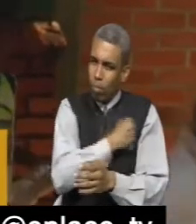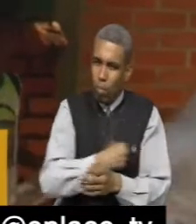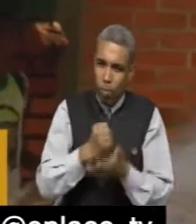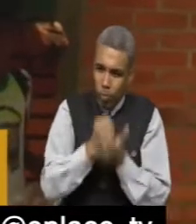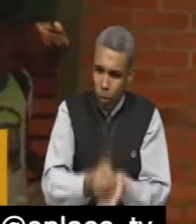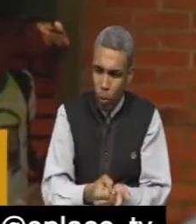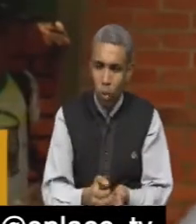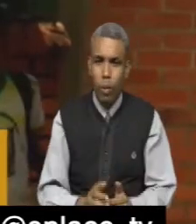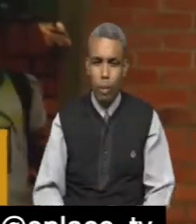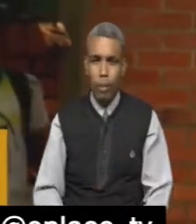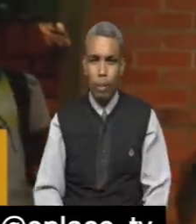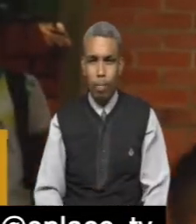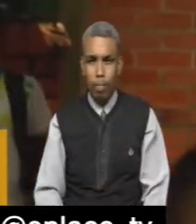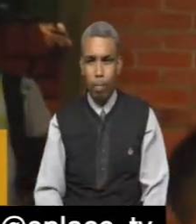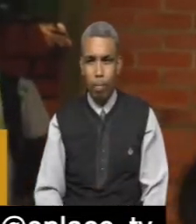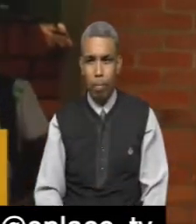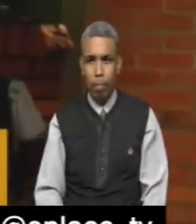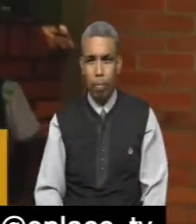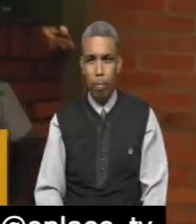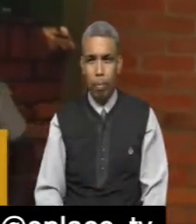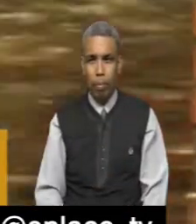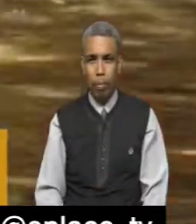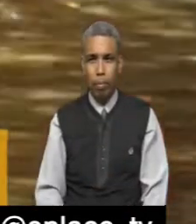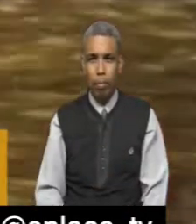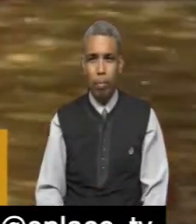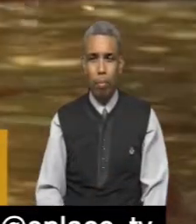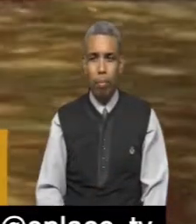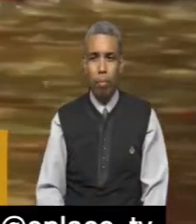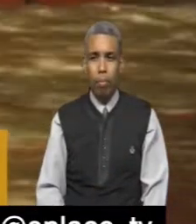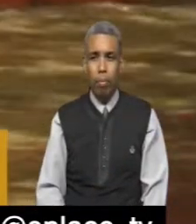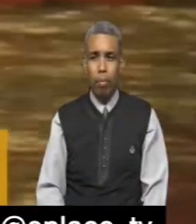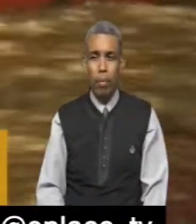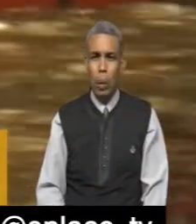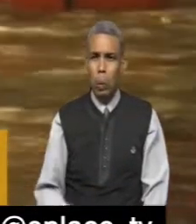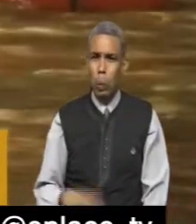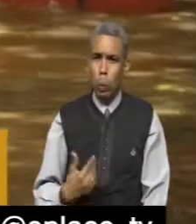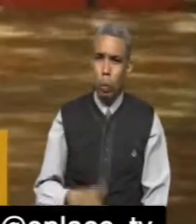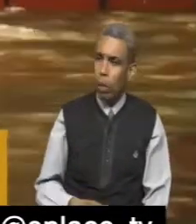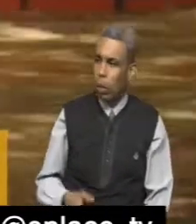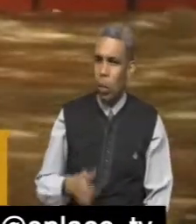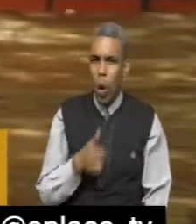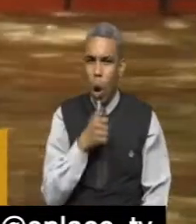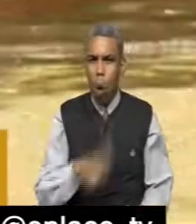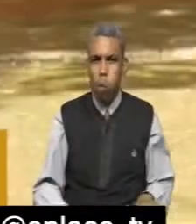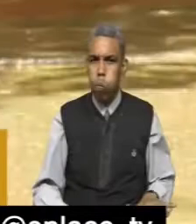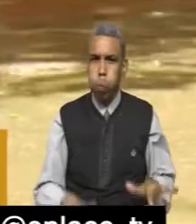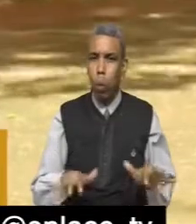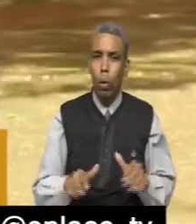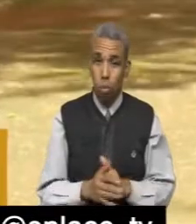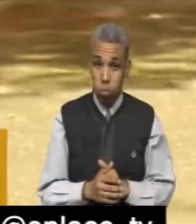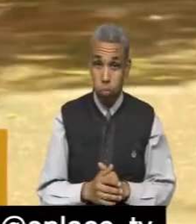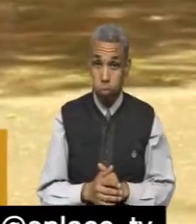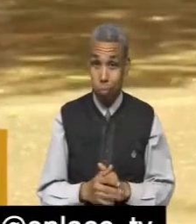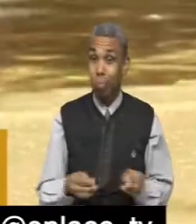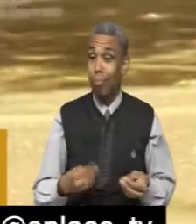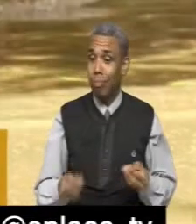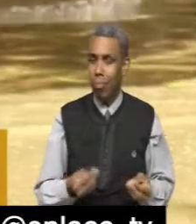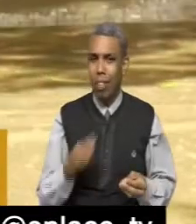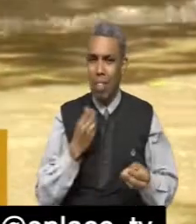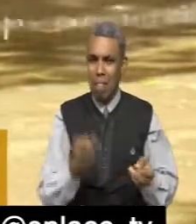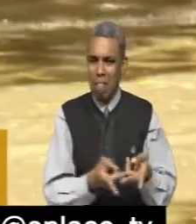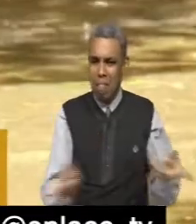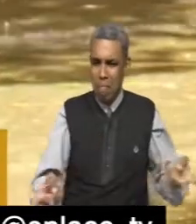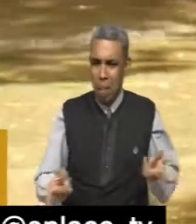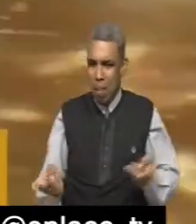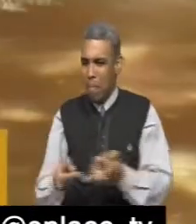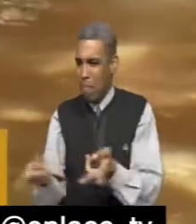tan grande que estamos haciendo a los estudiantes. En el patio de la escuela es donde las aguas se acumulan en mayor volumen y terminan anegando las aulas de la misma, con